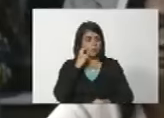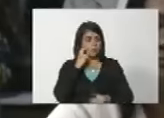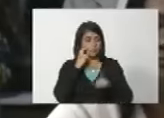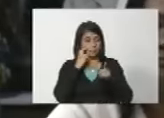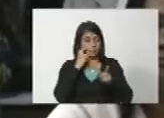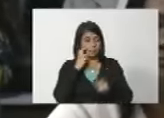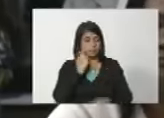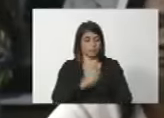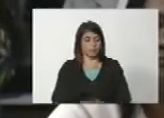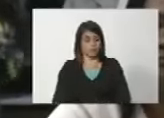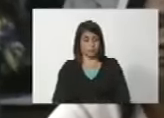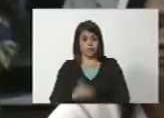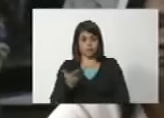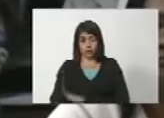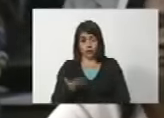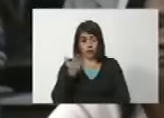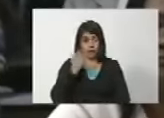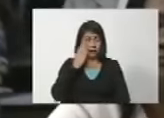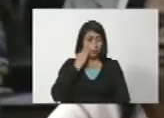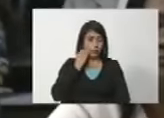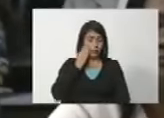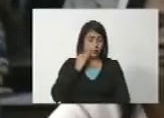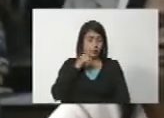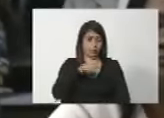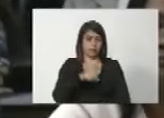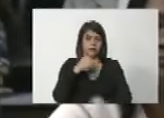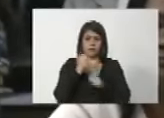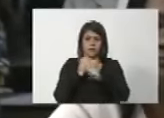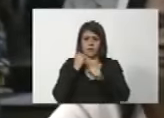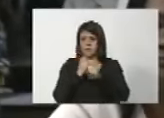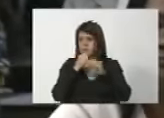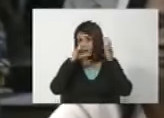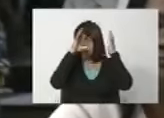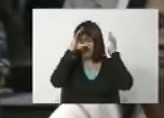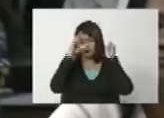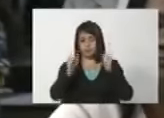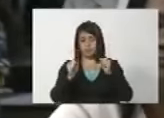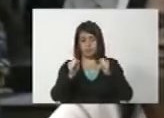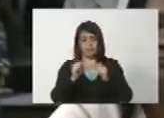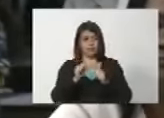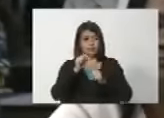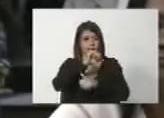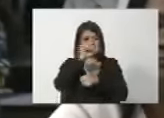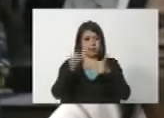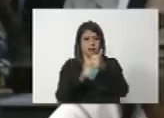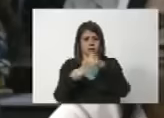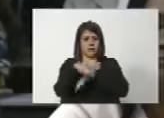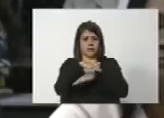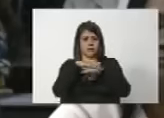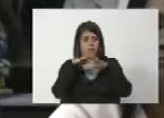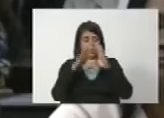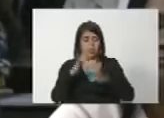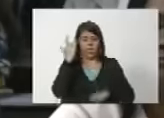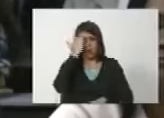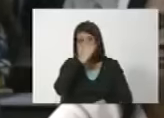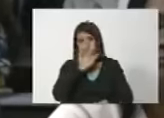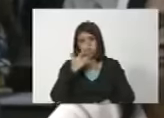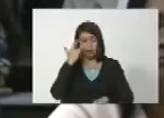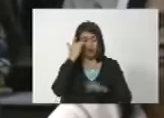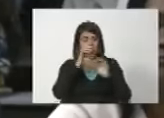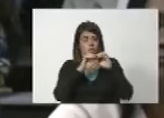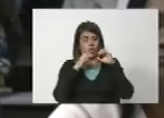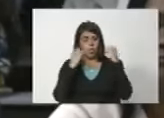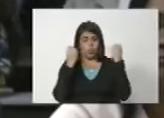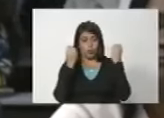y tiene altísima experiencia en el trabajo diplomático desde el Viceministerio para África,